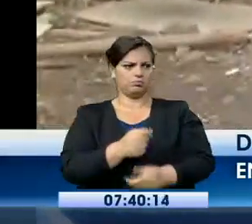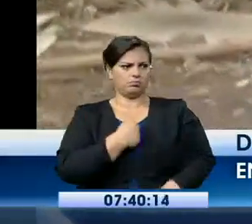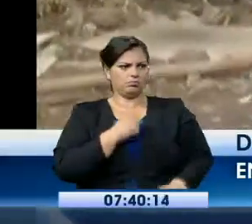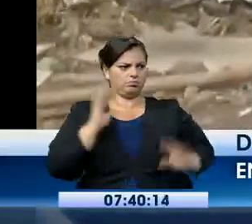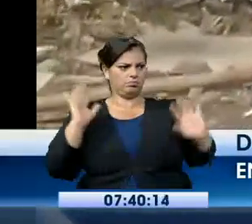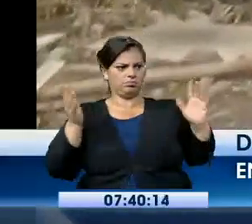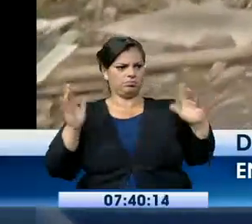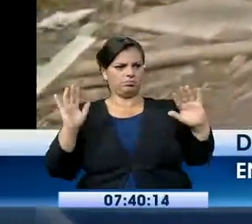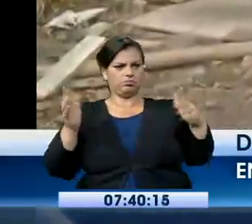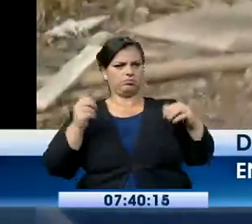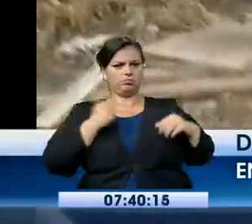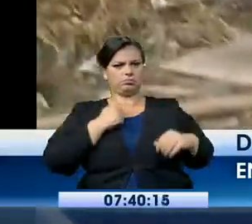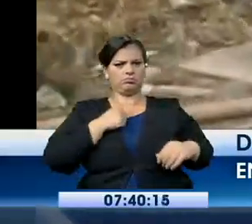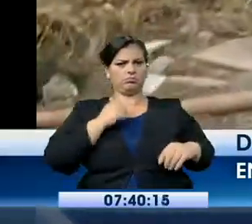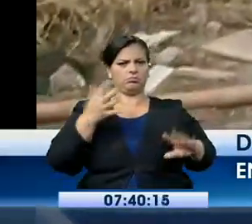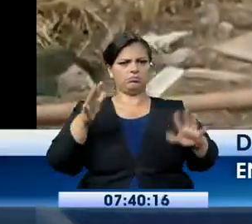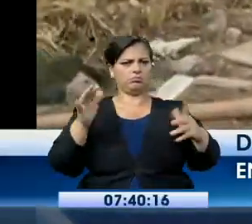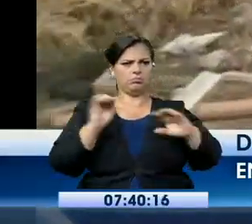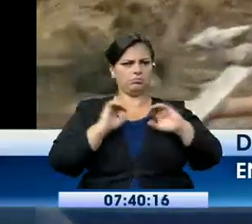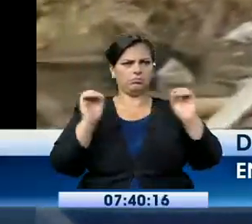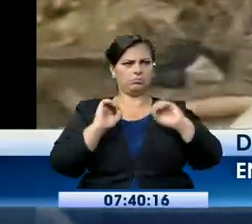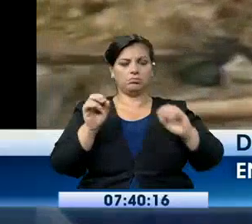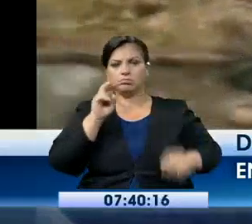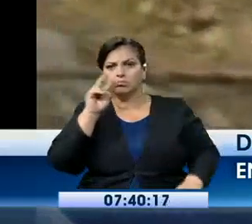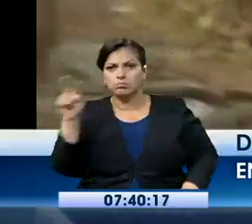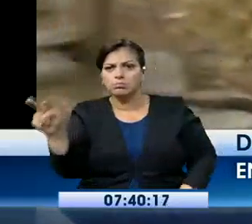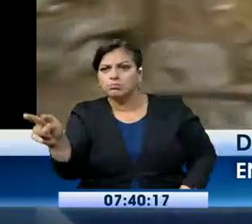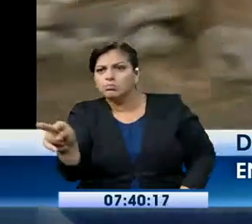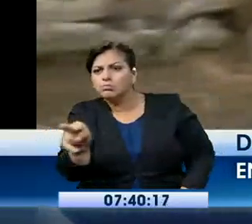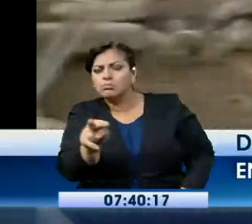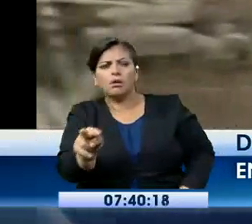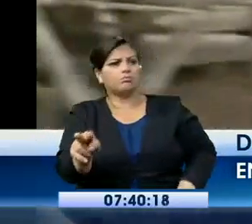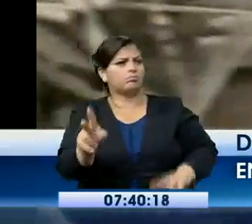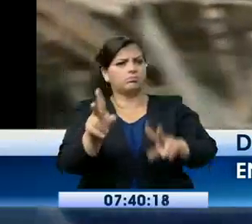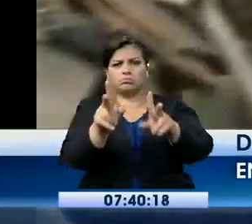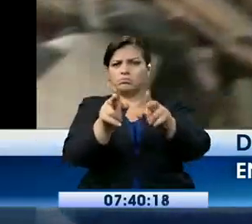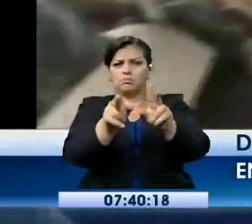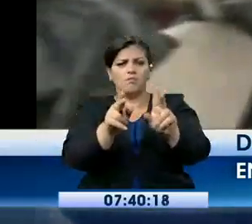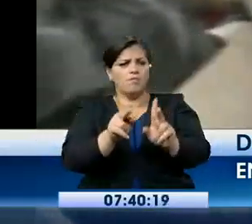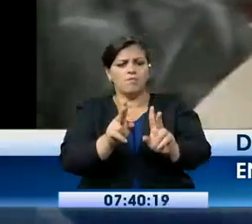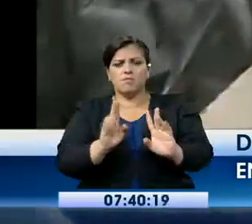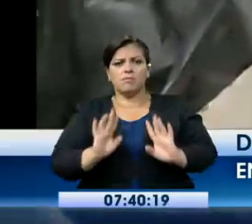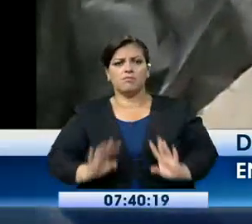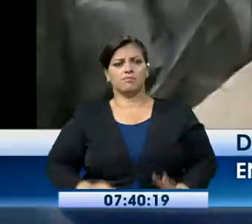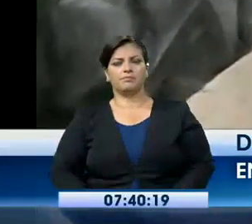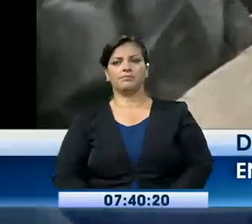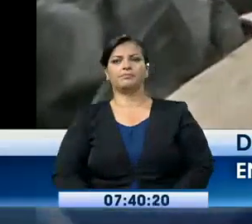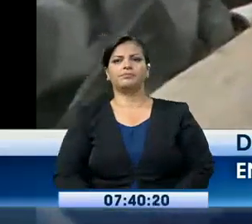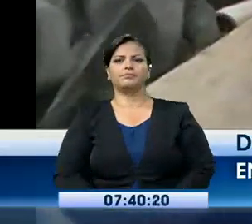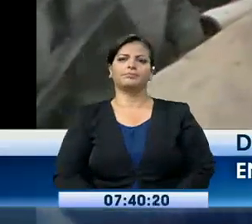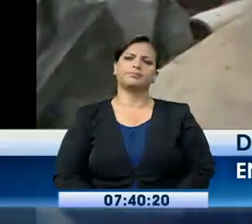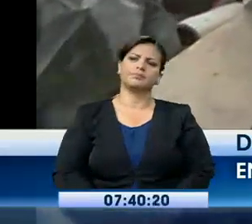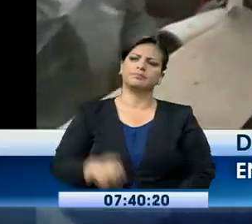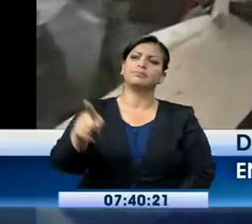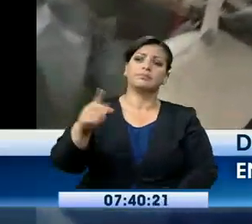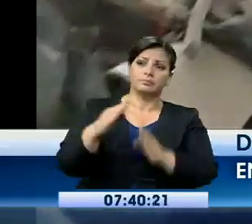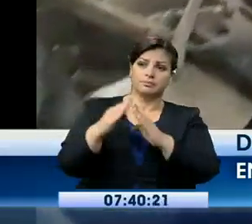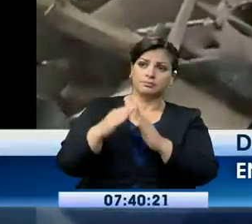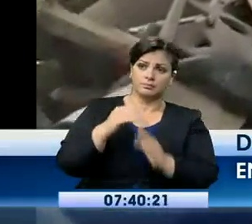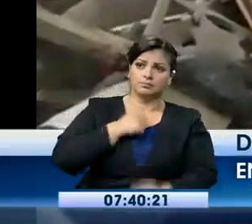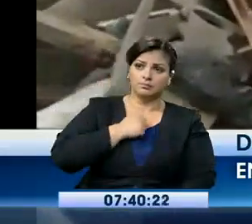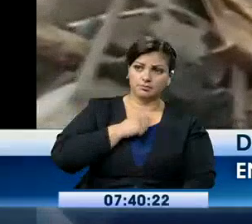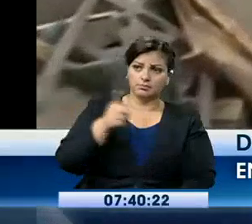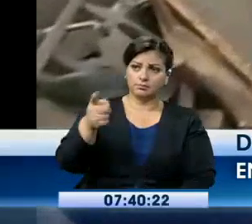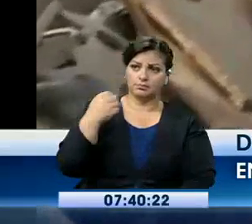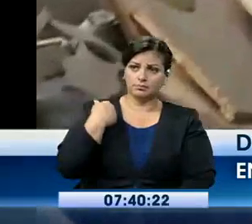estaba botado aquí mismo. Todo estaba botado. Sí, todo está, así como está, así contamos todos, nada más. Pero ustedes sí tienen vivienda donde irse. Sí, claro, ¿para qué? No